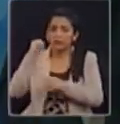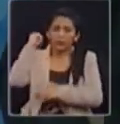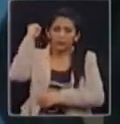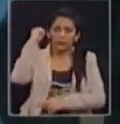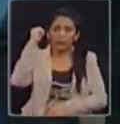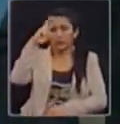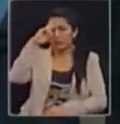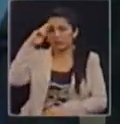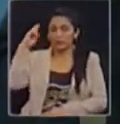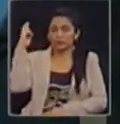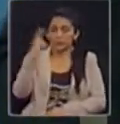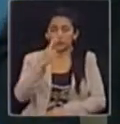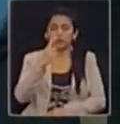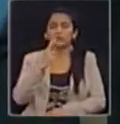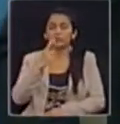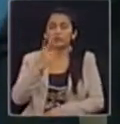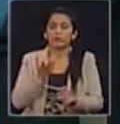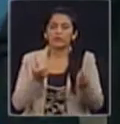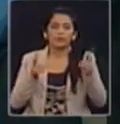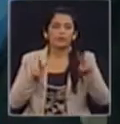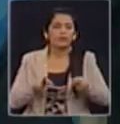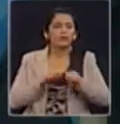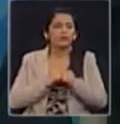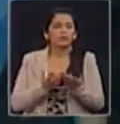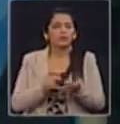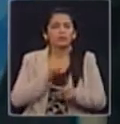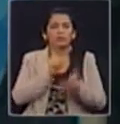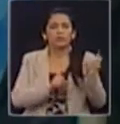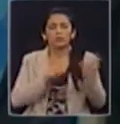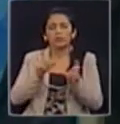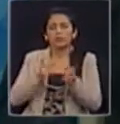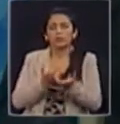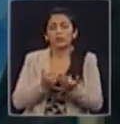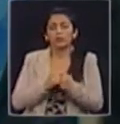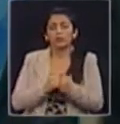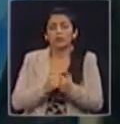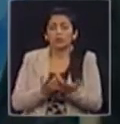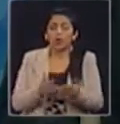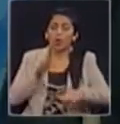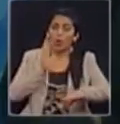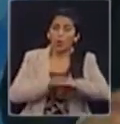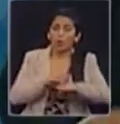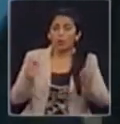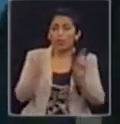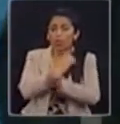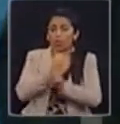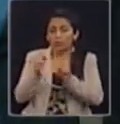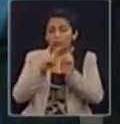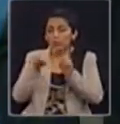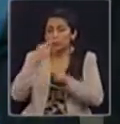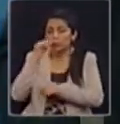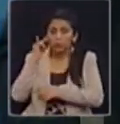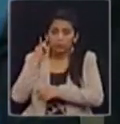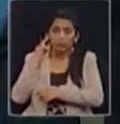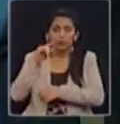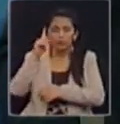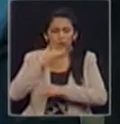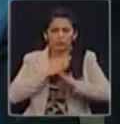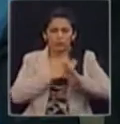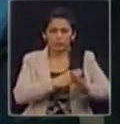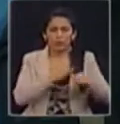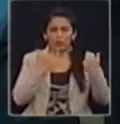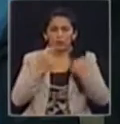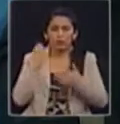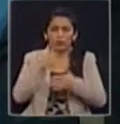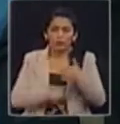se viabiliza la suspensión de las funciones de los implicados en situaciones de violencia infantil. Dos medidas con las que se pretende luchar contra